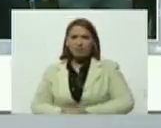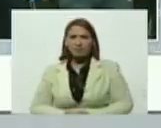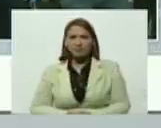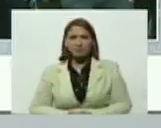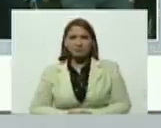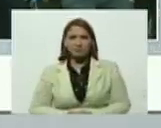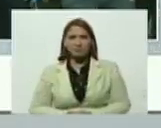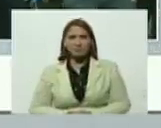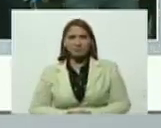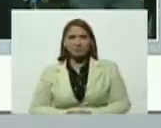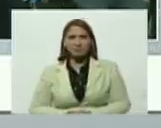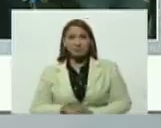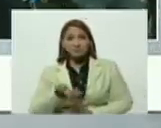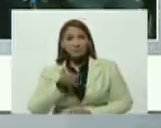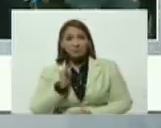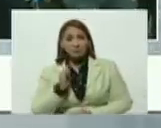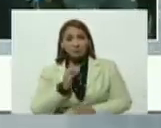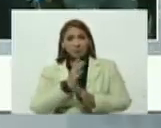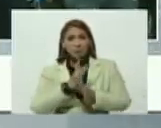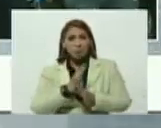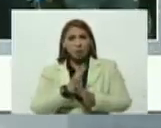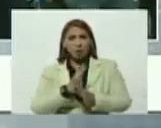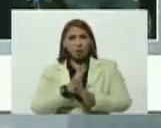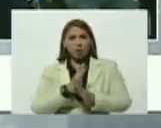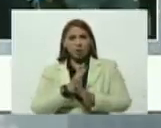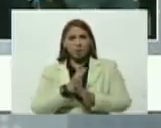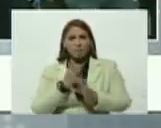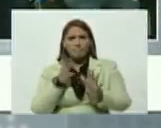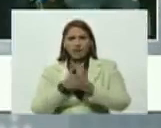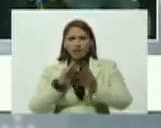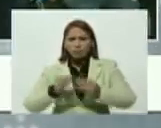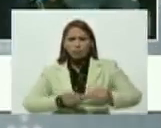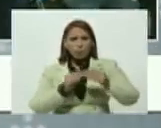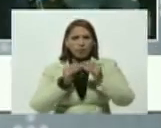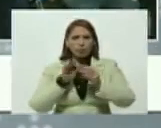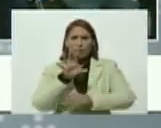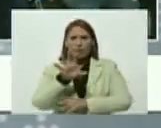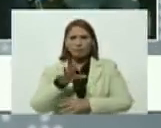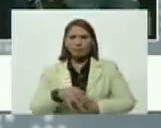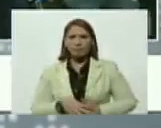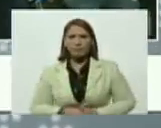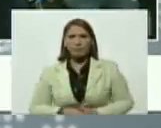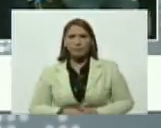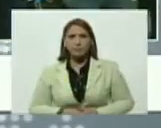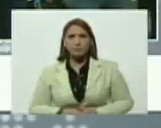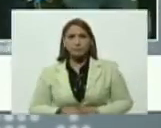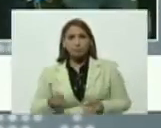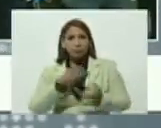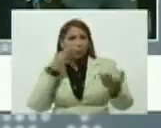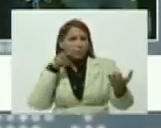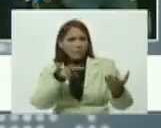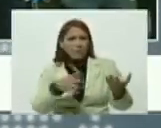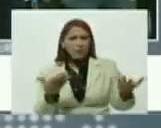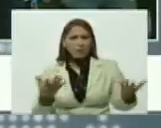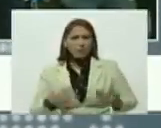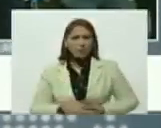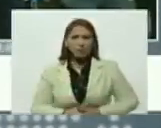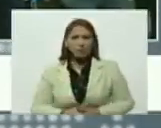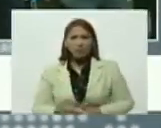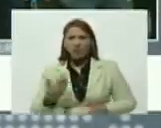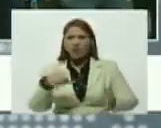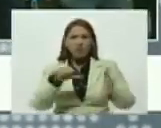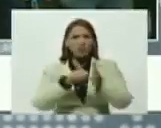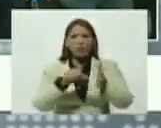están en la jugada de la recuperación del país. Ustedes ven hacia dónde llevó